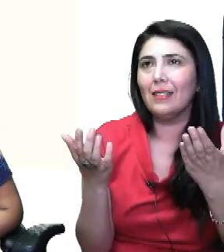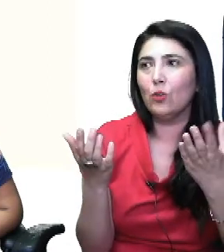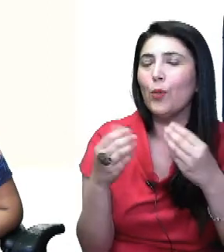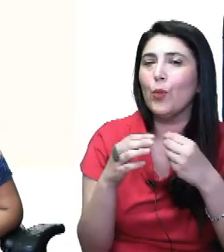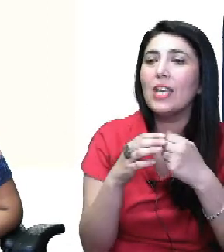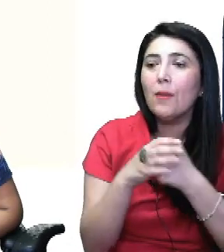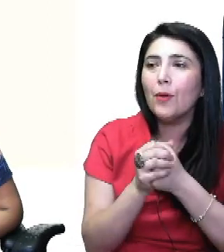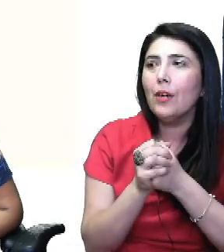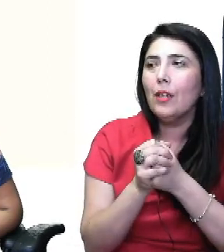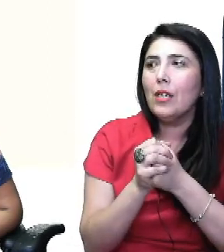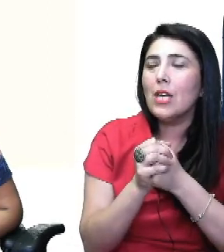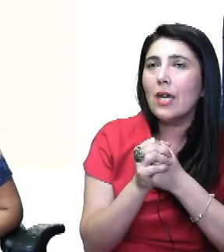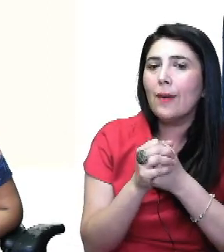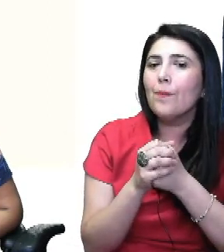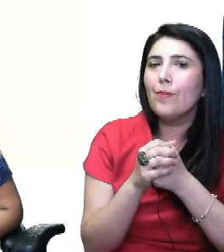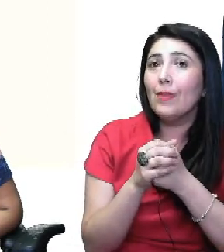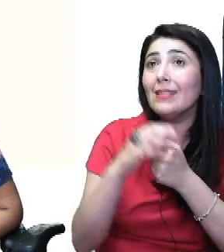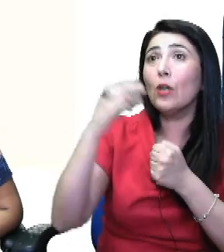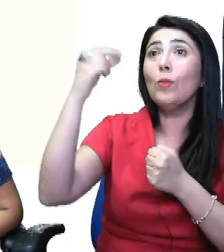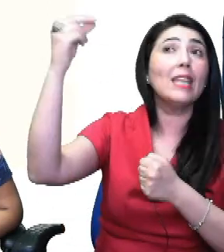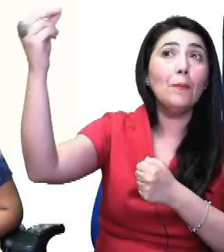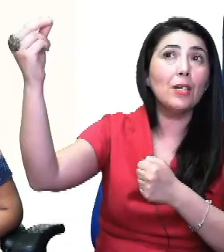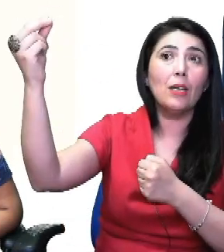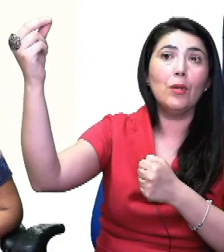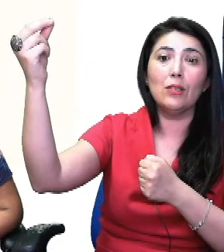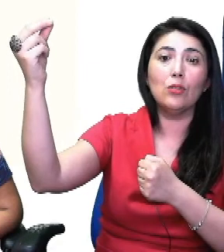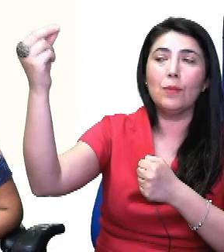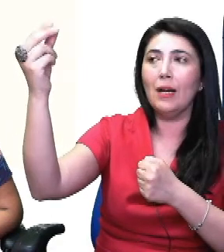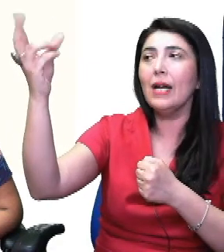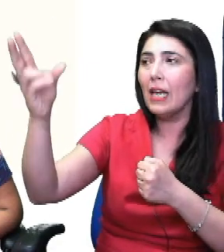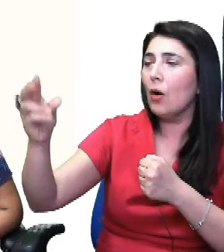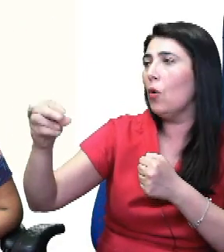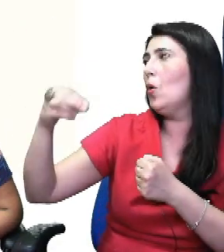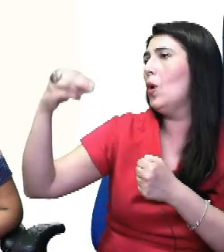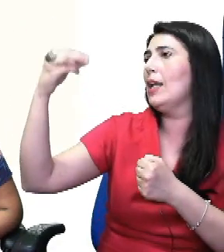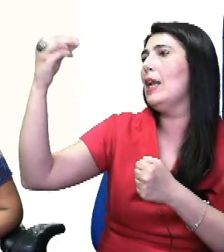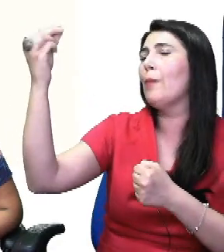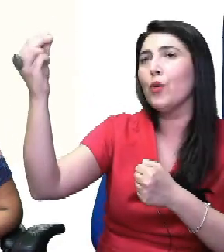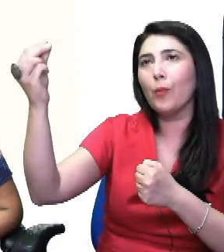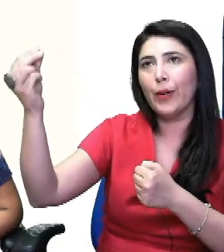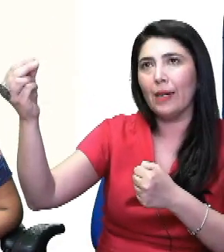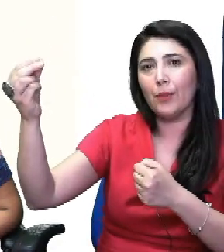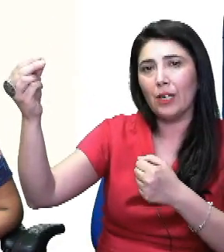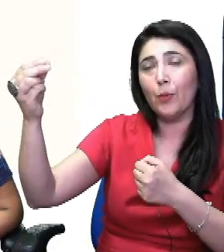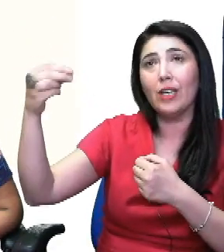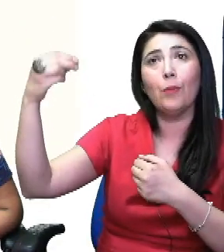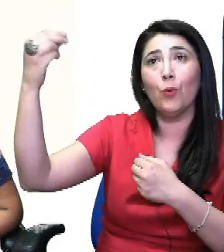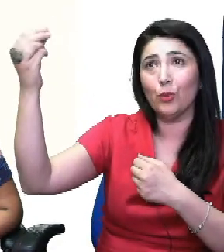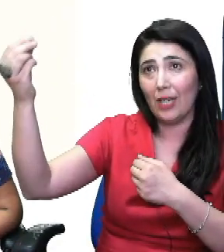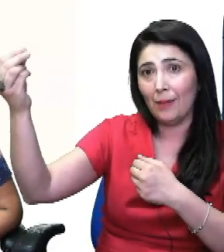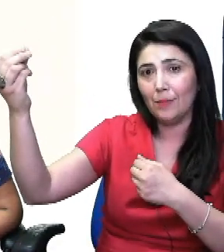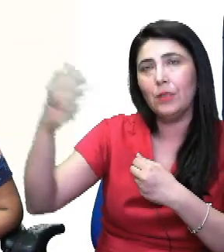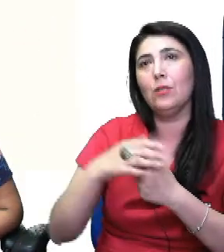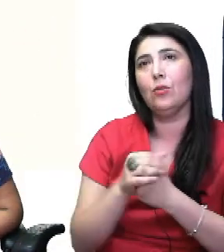especializada, ¿cierto? Por un equipo de salud mental, por ejemplo, de atención primaria, o el apoyo que puede dar, por ejemplo, un equipo